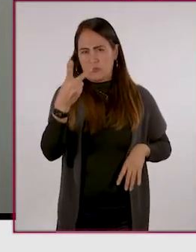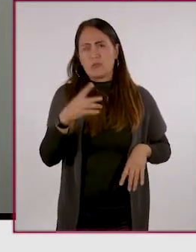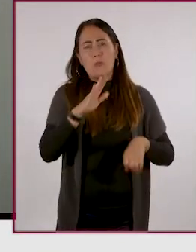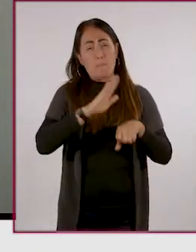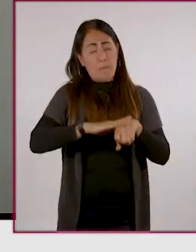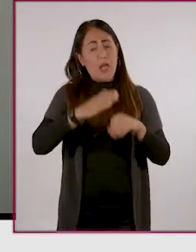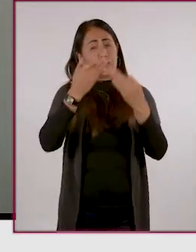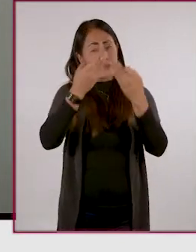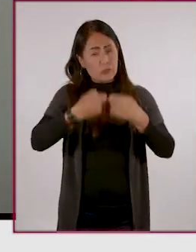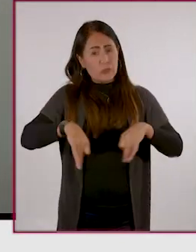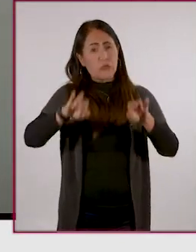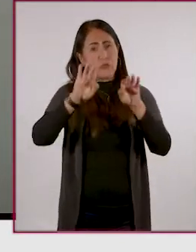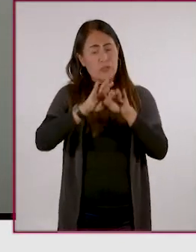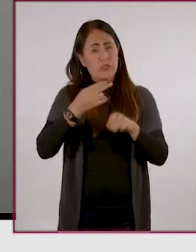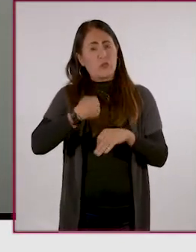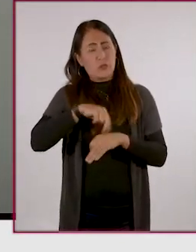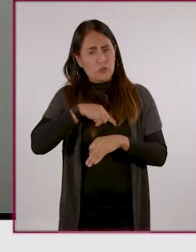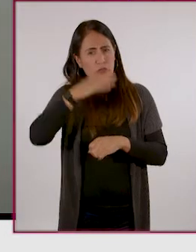las dos características